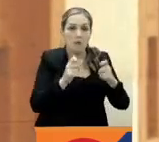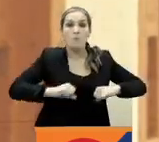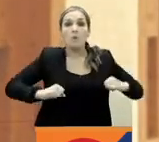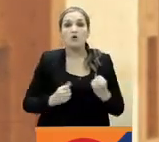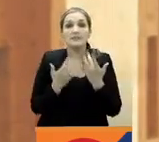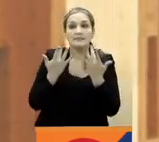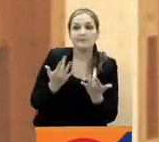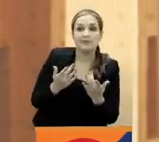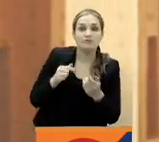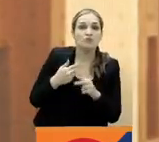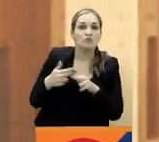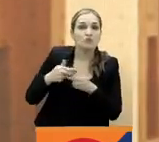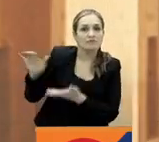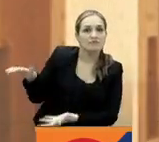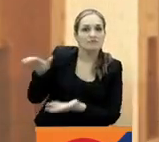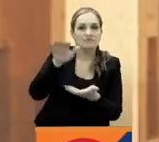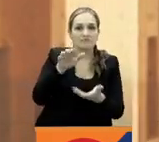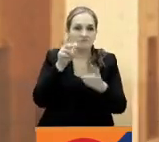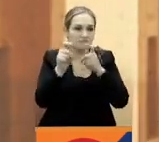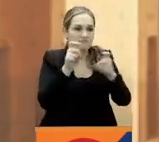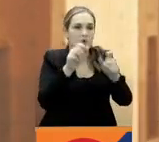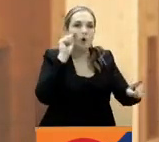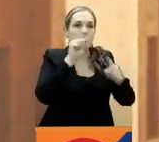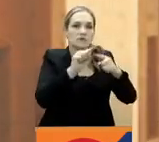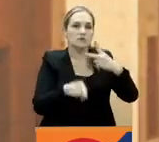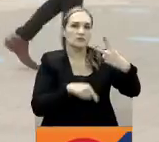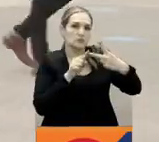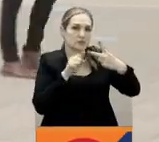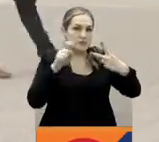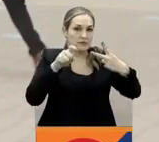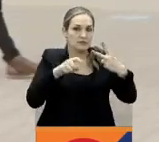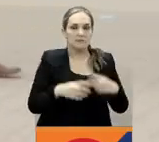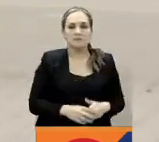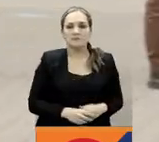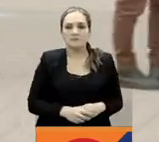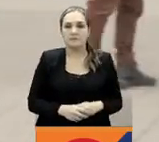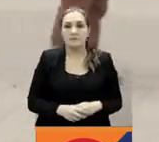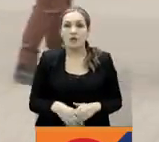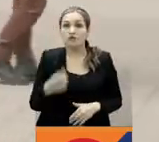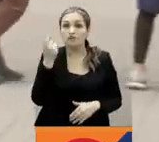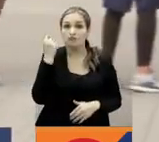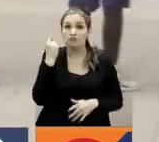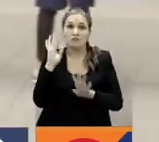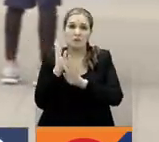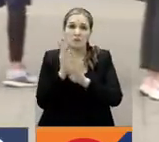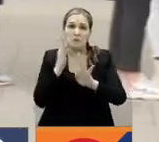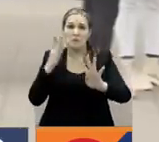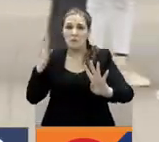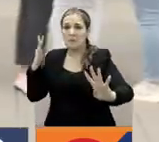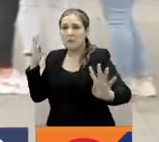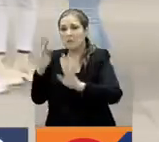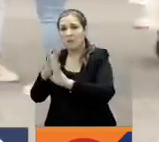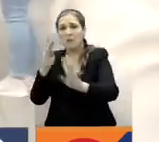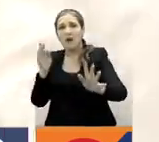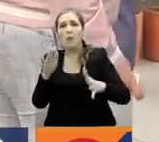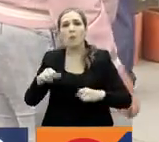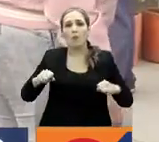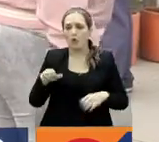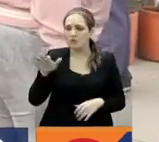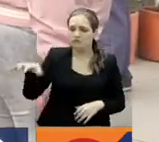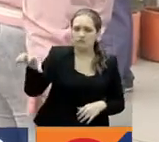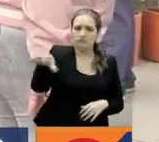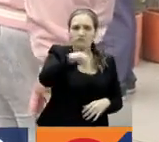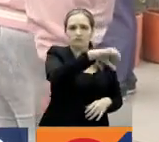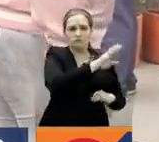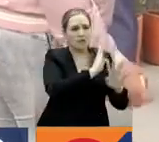de un nuevo lote para completar las segundas dosis. Estos días se han registrado largas filas en diferentes puntos de vacunación